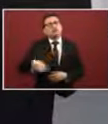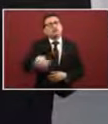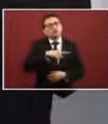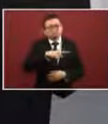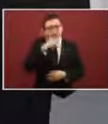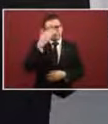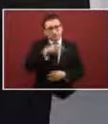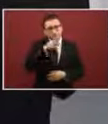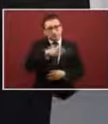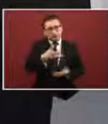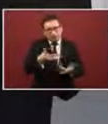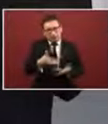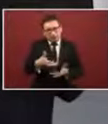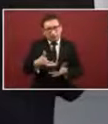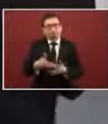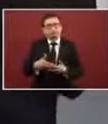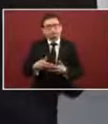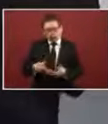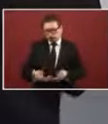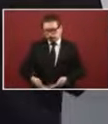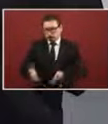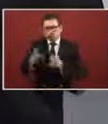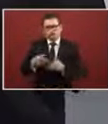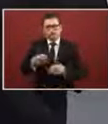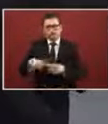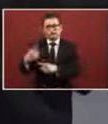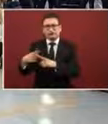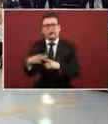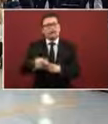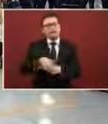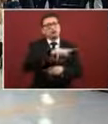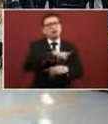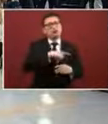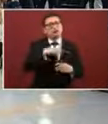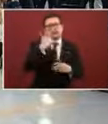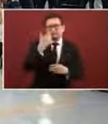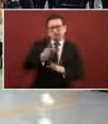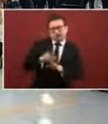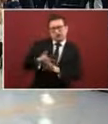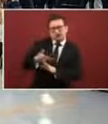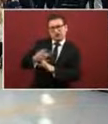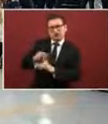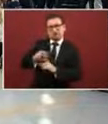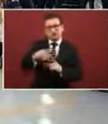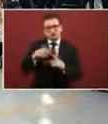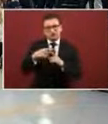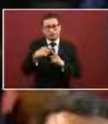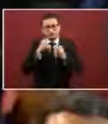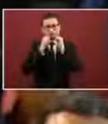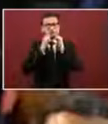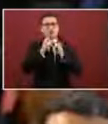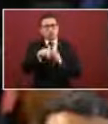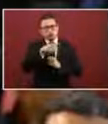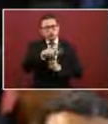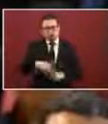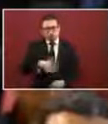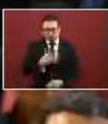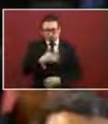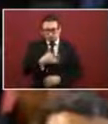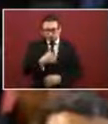la corriente. Y solamente las convicciones son las que pueden llevar adelante